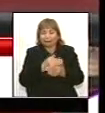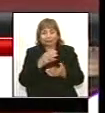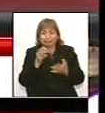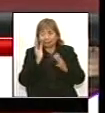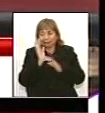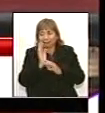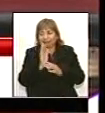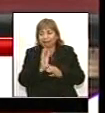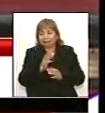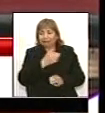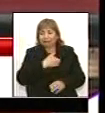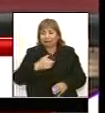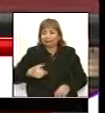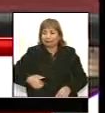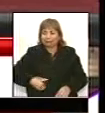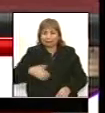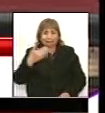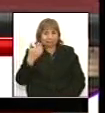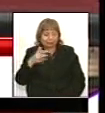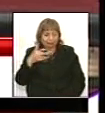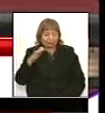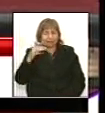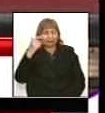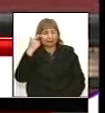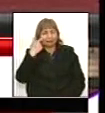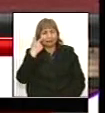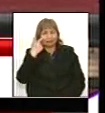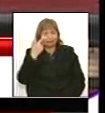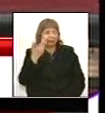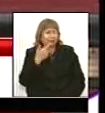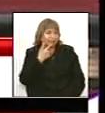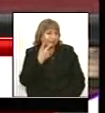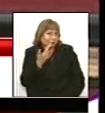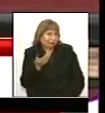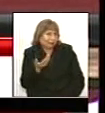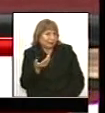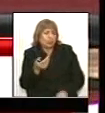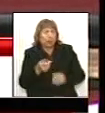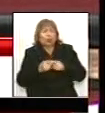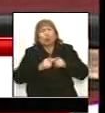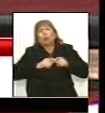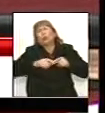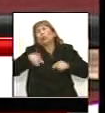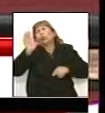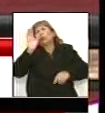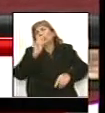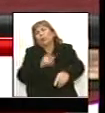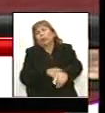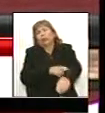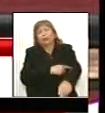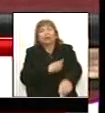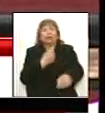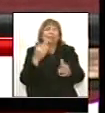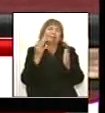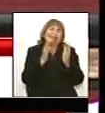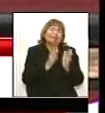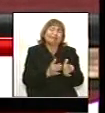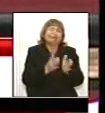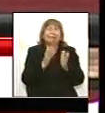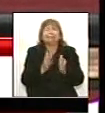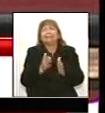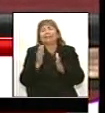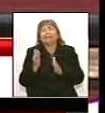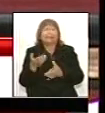nacional. Presidente, como ya se venía diciendo, estamos todavía aún lejos de tener una planificación de nuestro